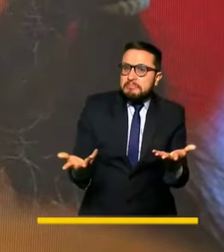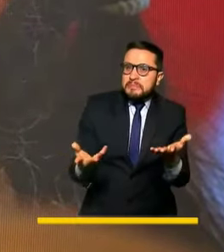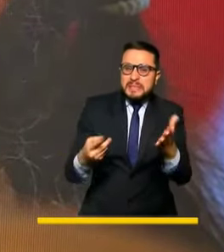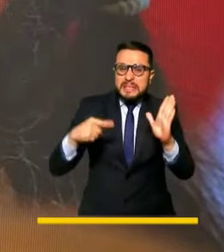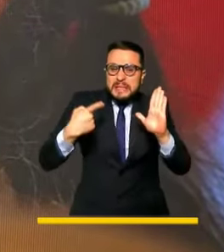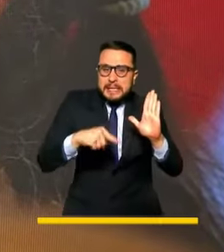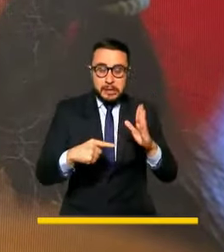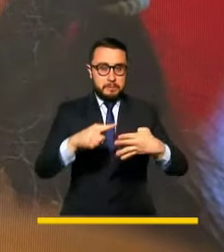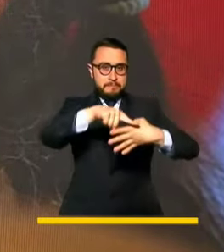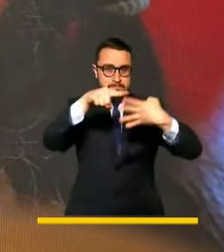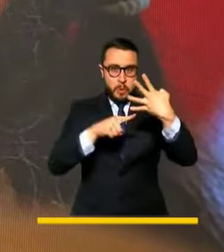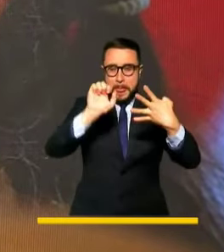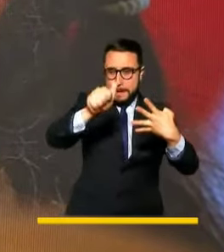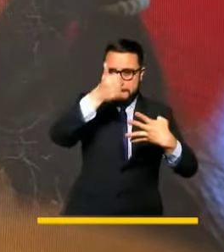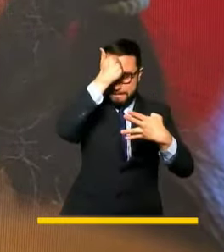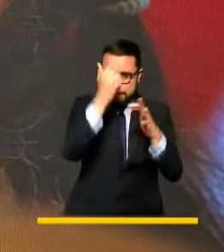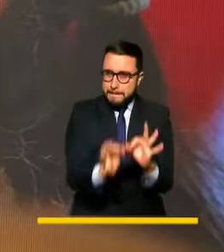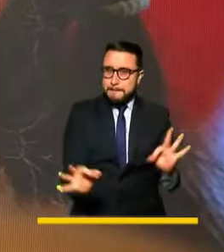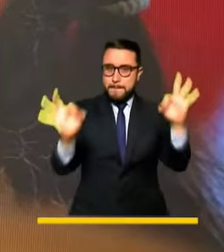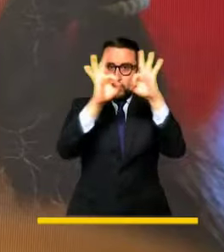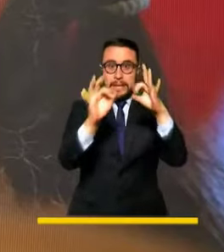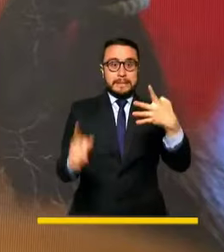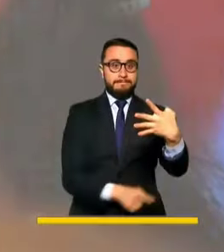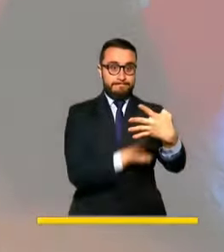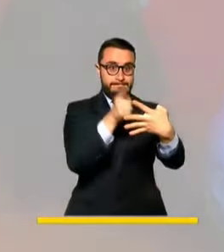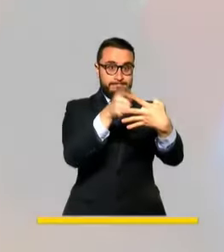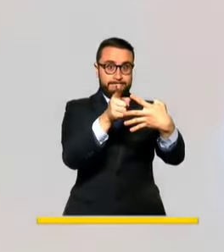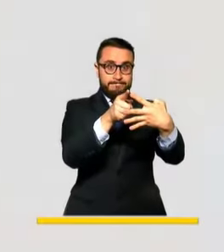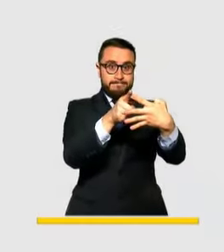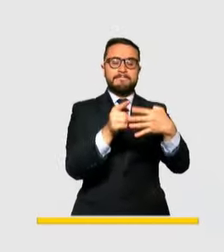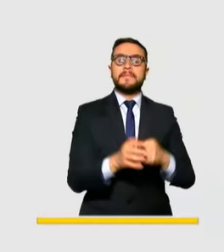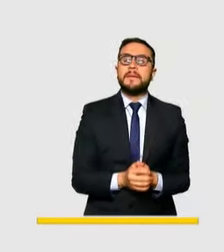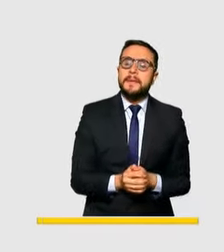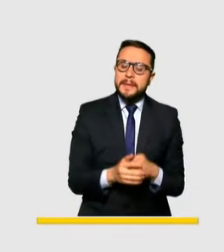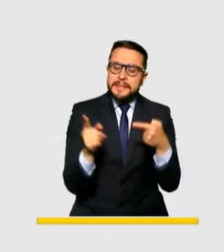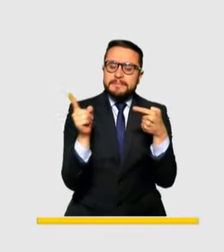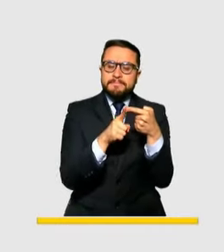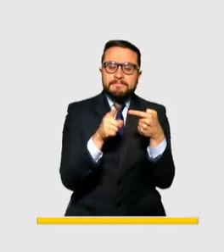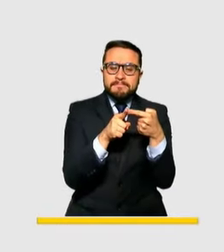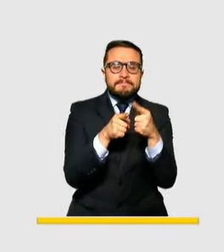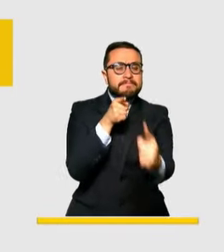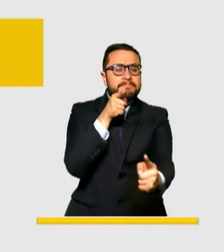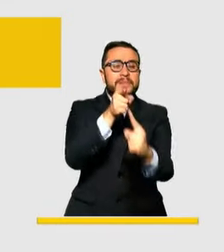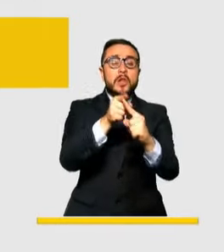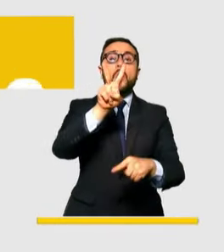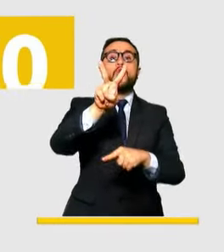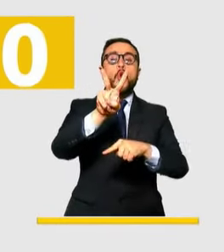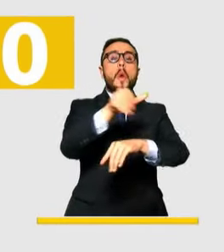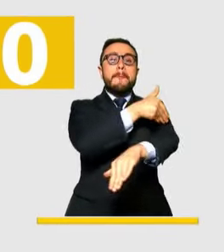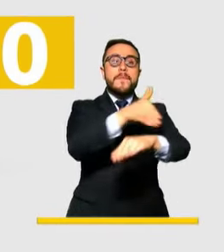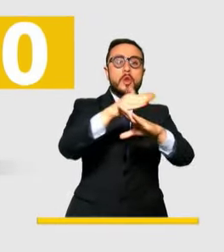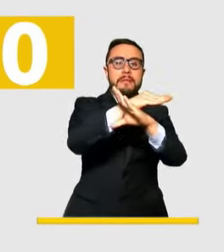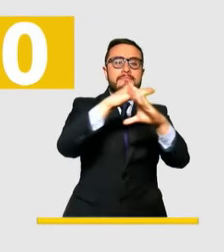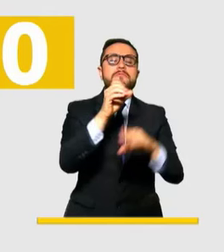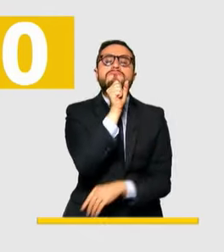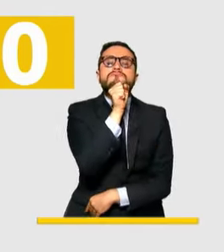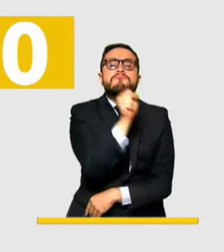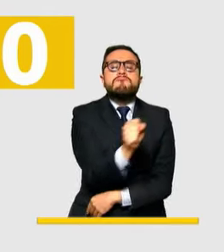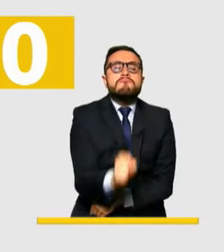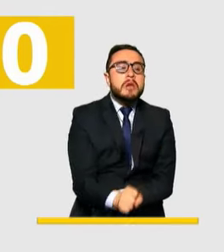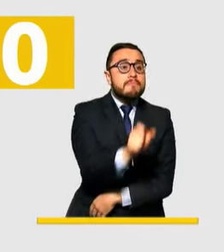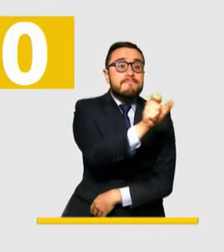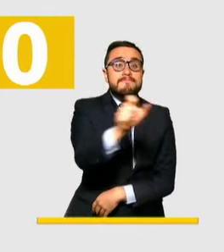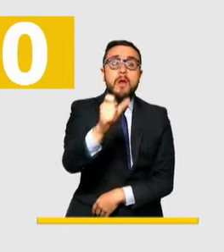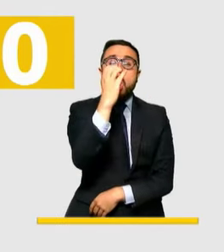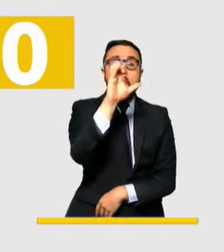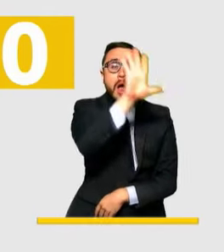pilar. El primer pilar beneficiará a dos millones y medio de abuelos y abuelas